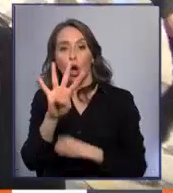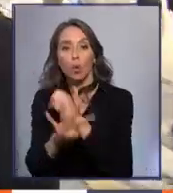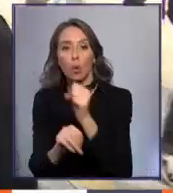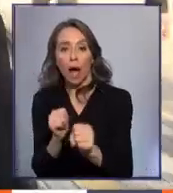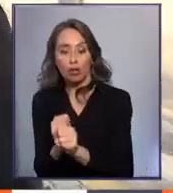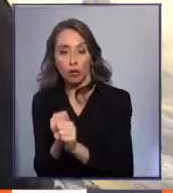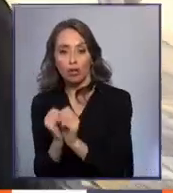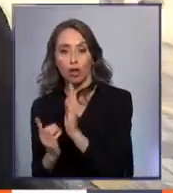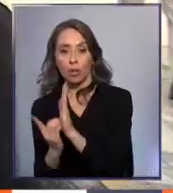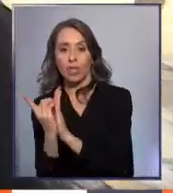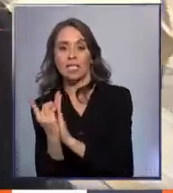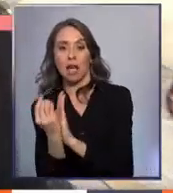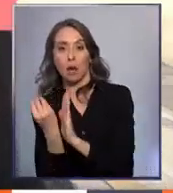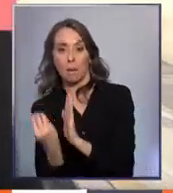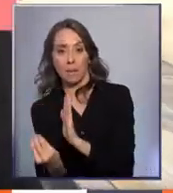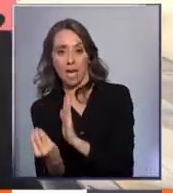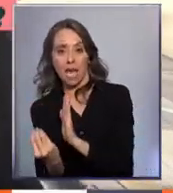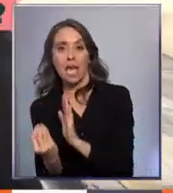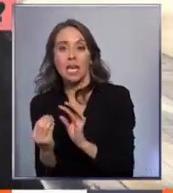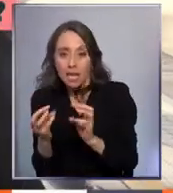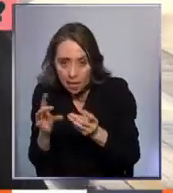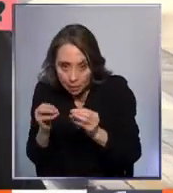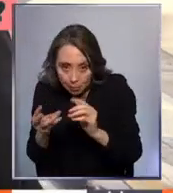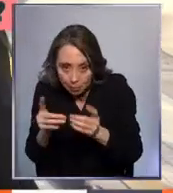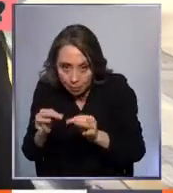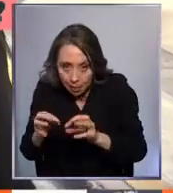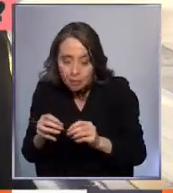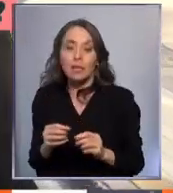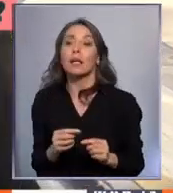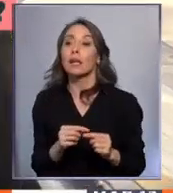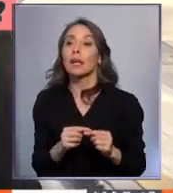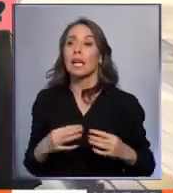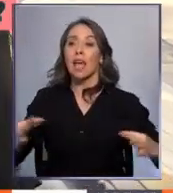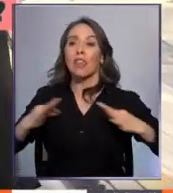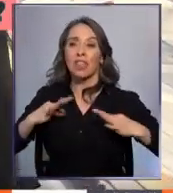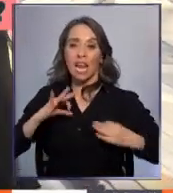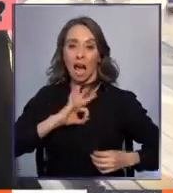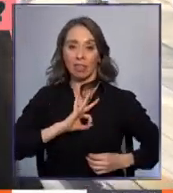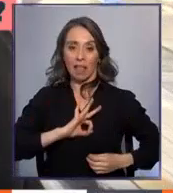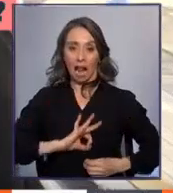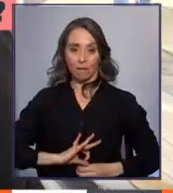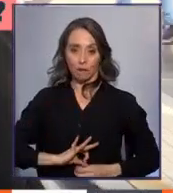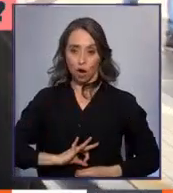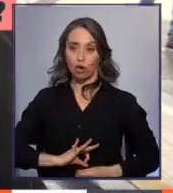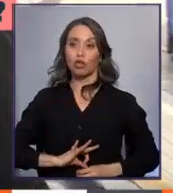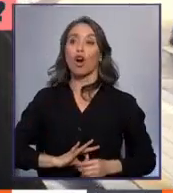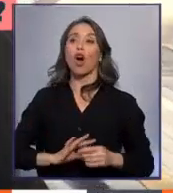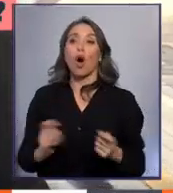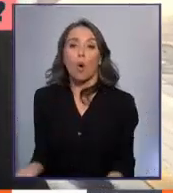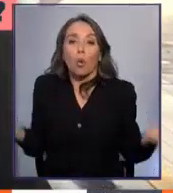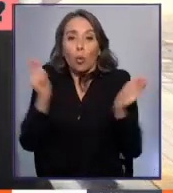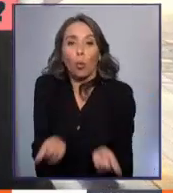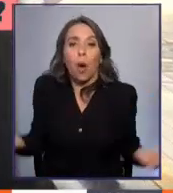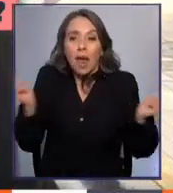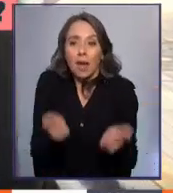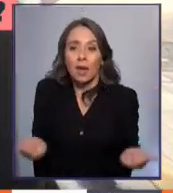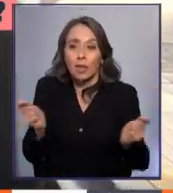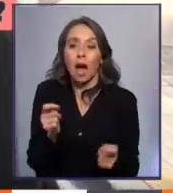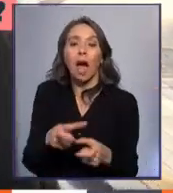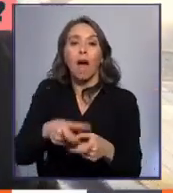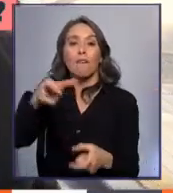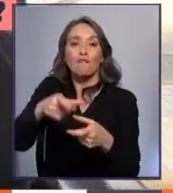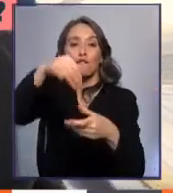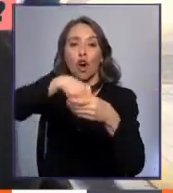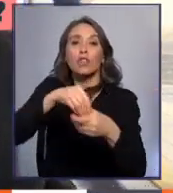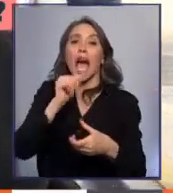está desarrollando adecuadamente su motricidad fina? A. Delantal con botones. B. Una cuerda para saltar. Y C. Botella con